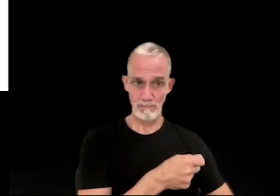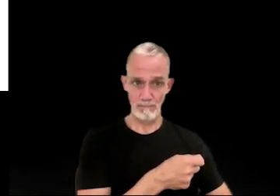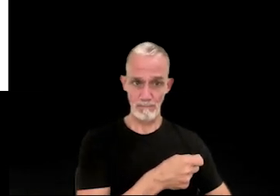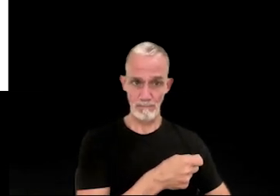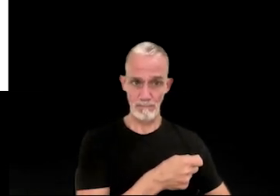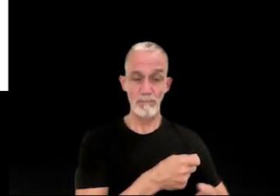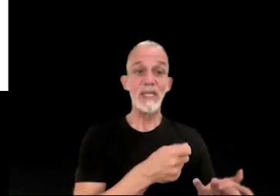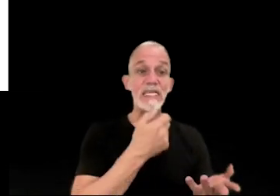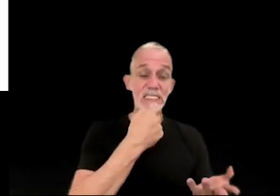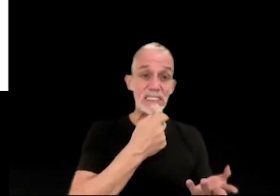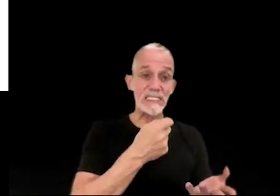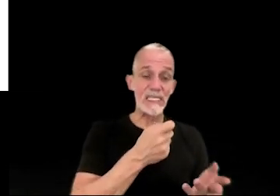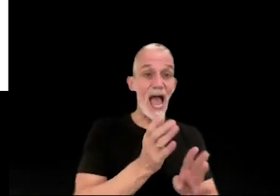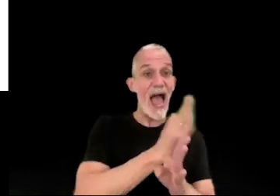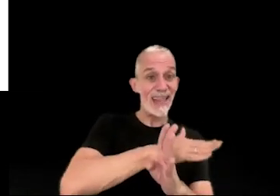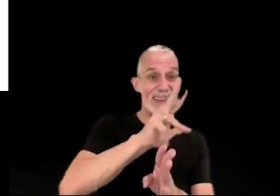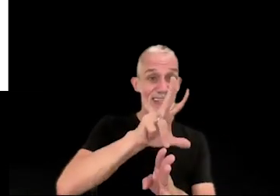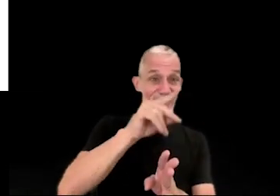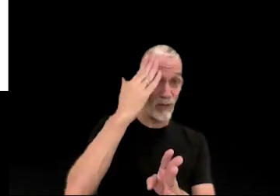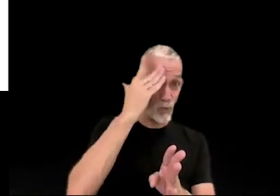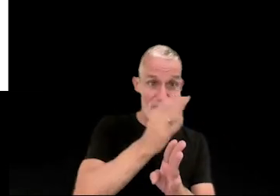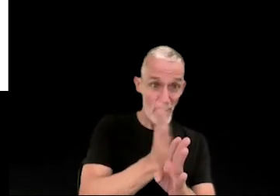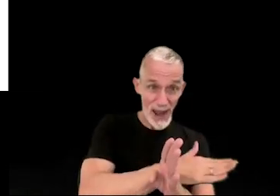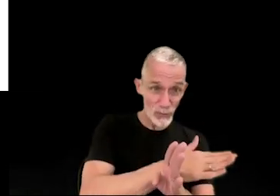¿sí? Sí.